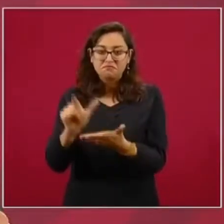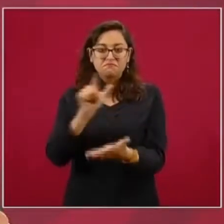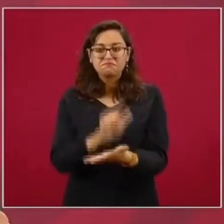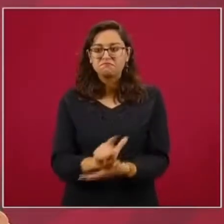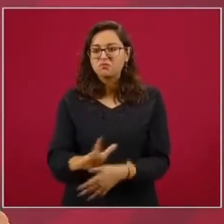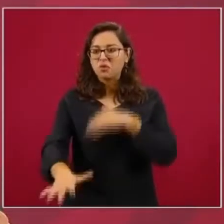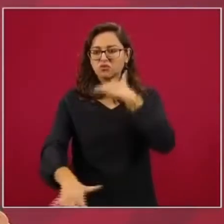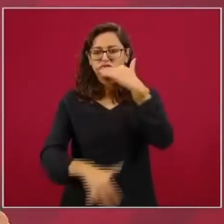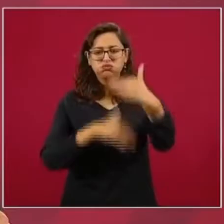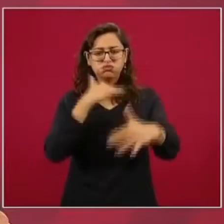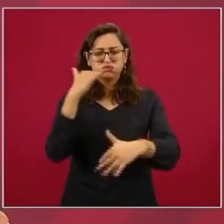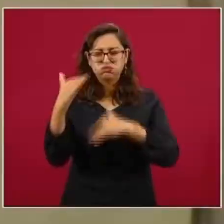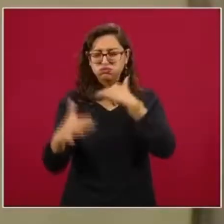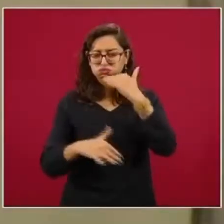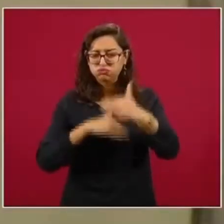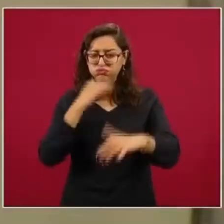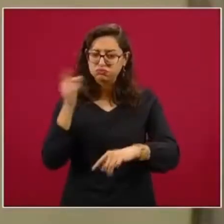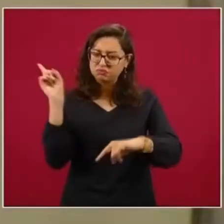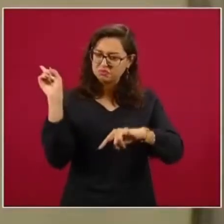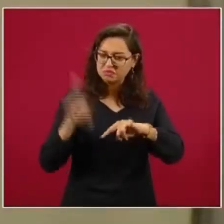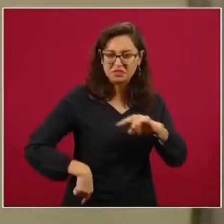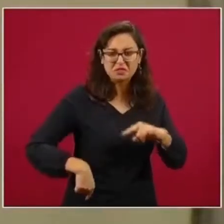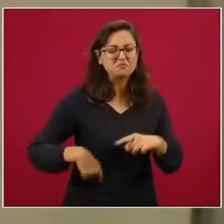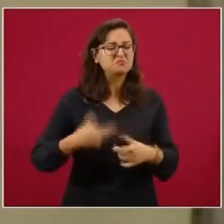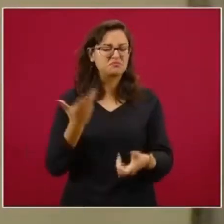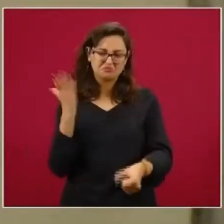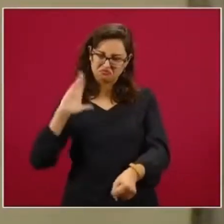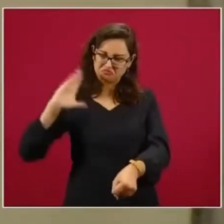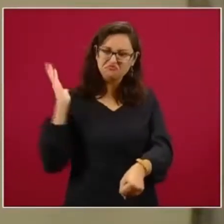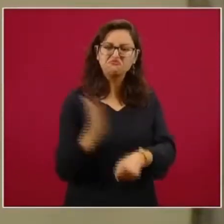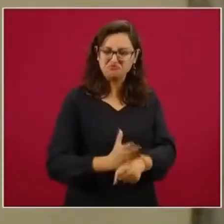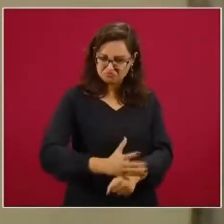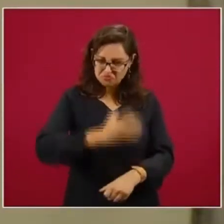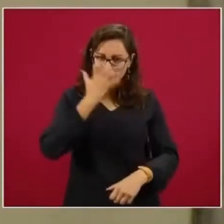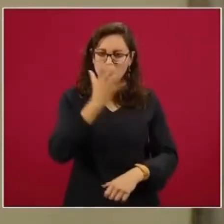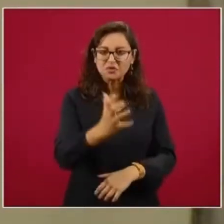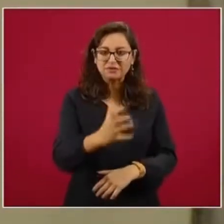corrupción, cero impunidad.